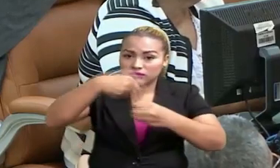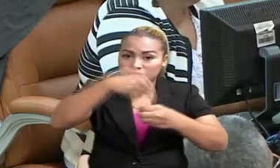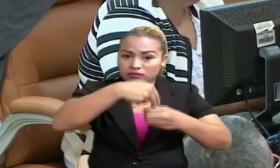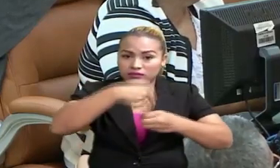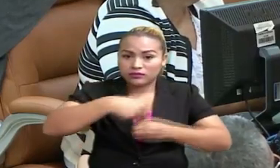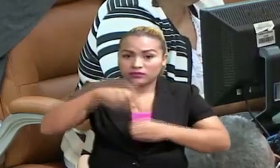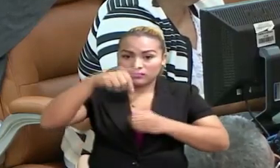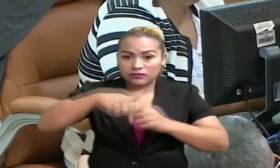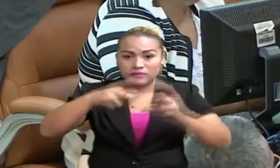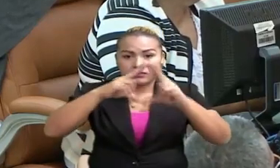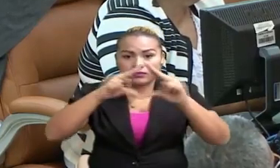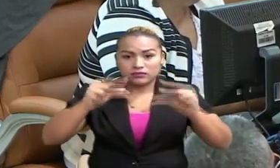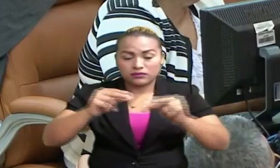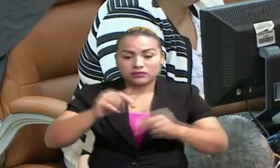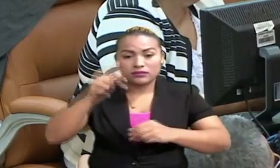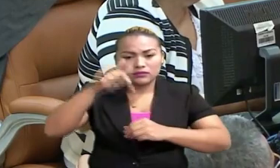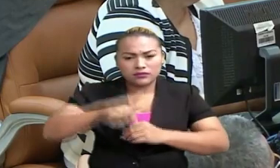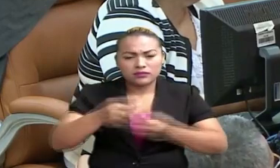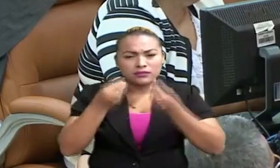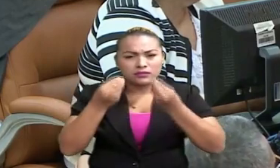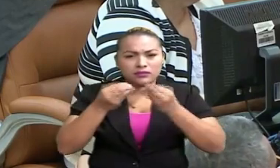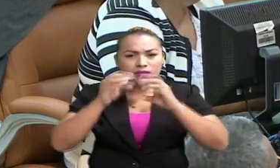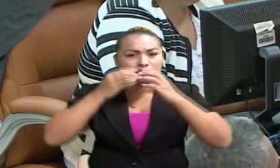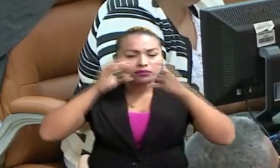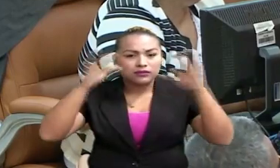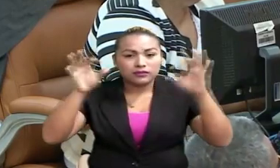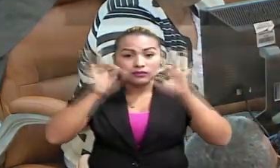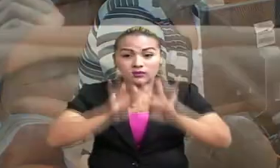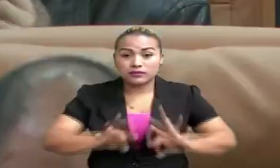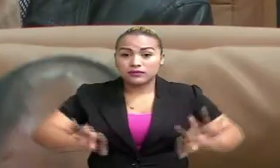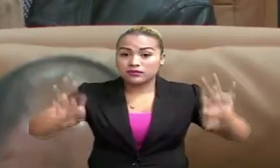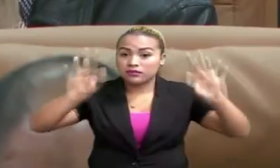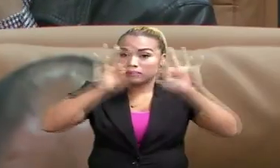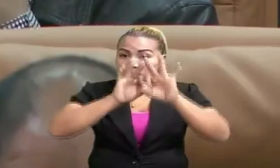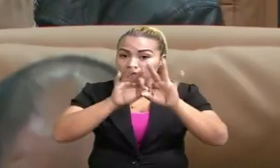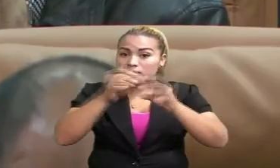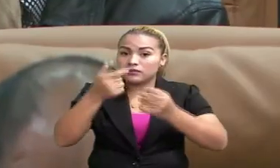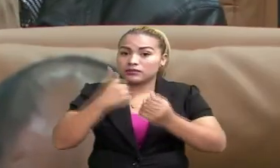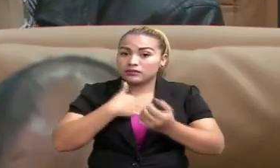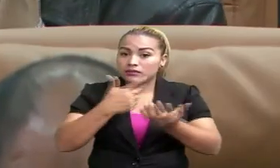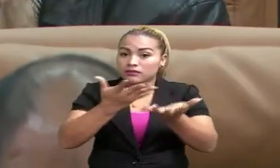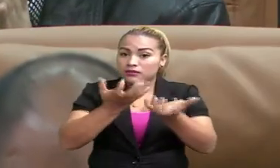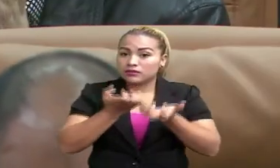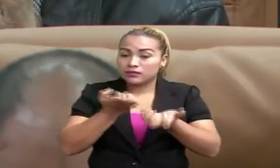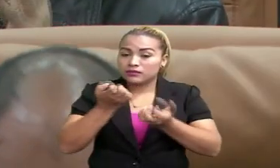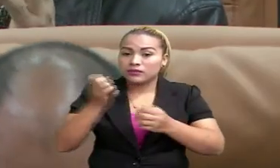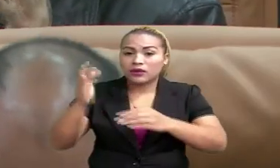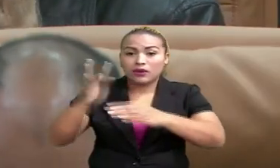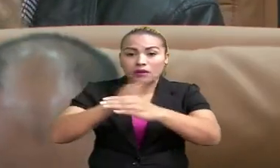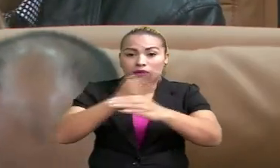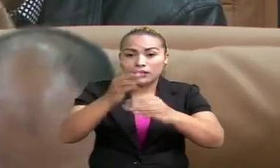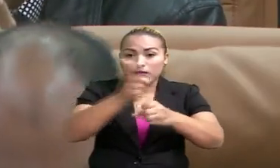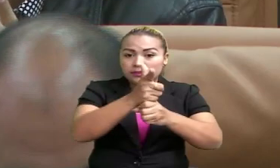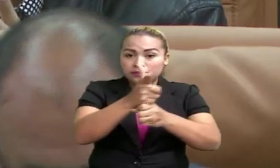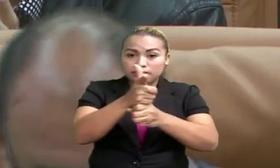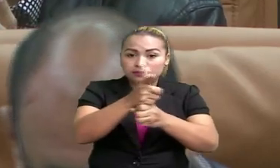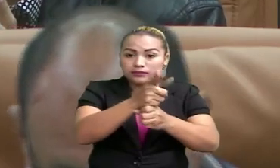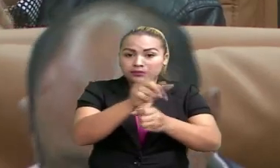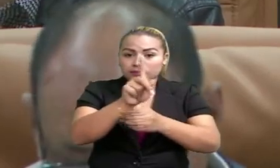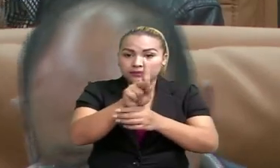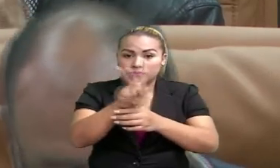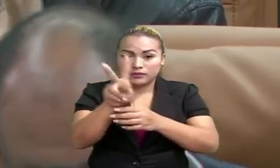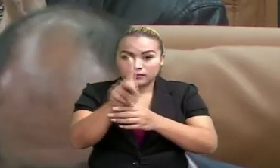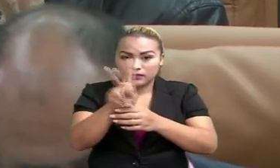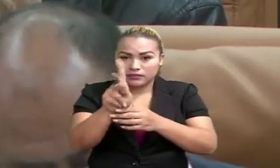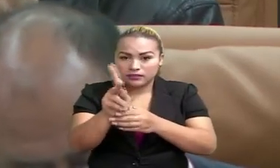Aquí hay un elemento bien particular y ojo, quisiera por favor a los medios de comunicación